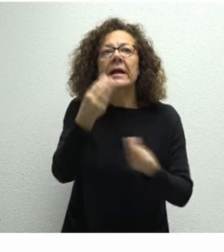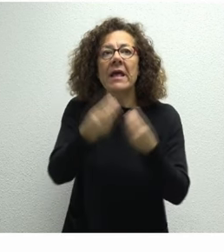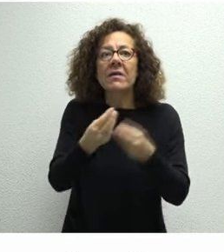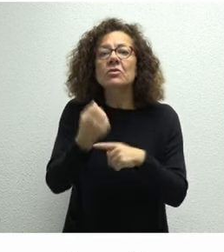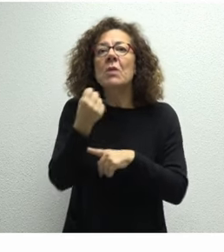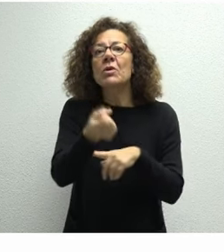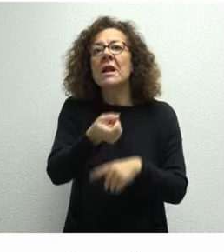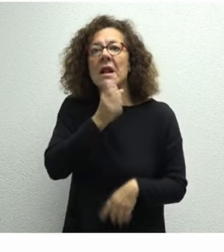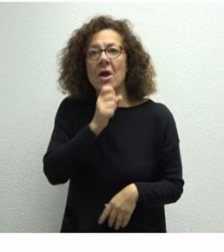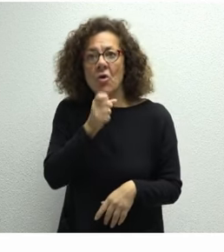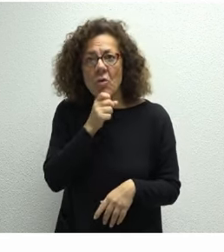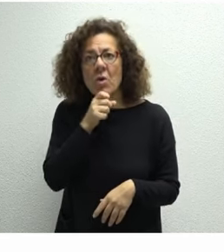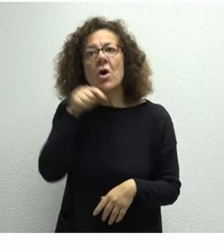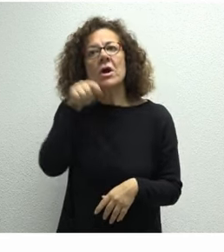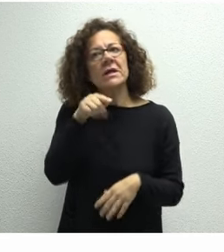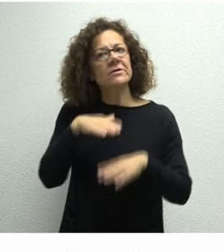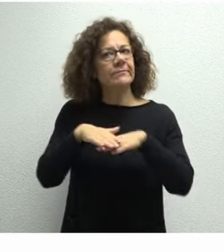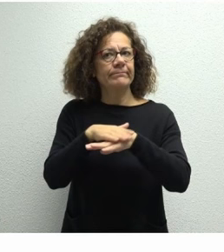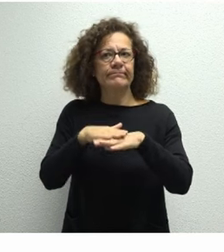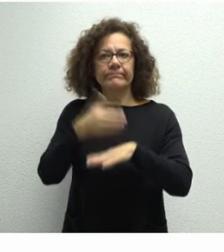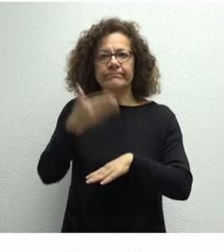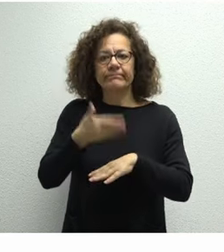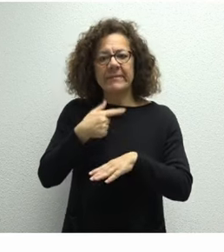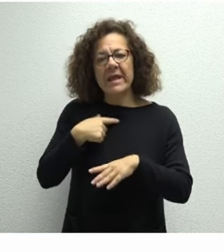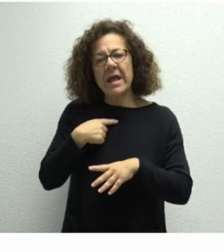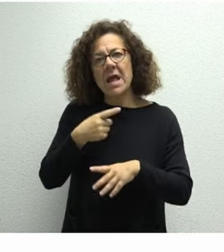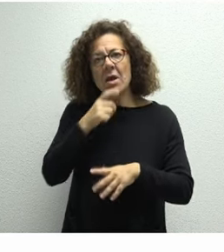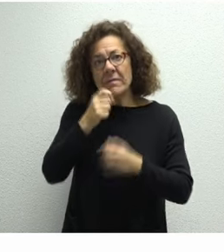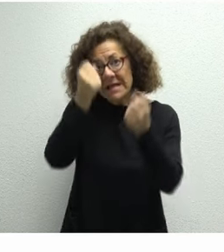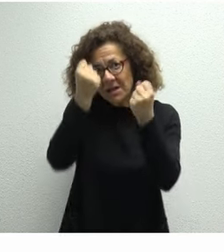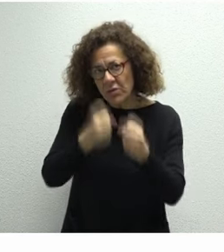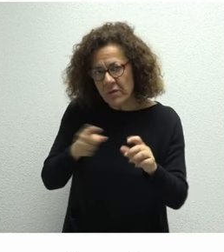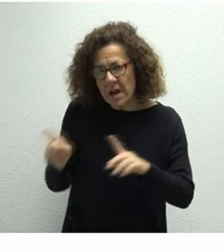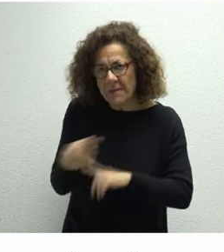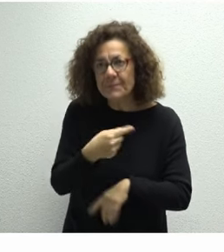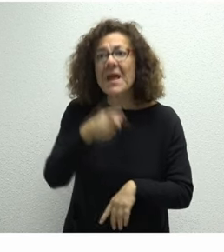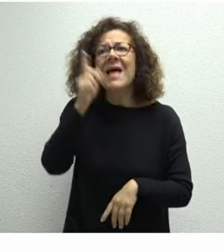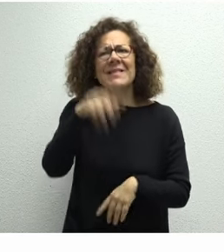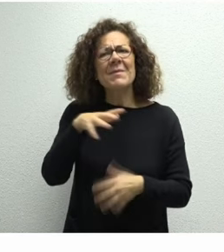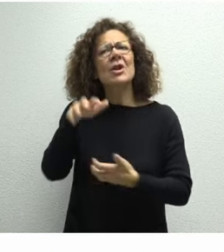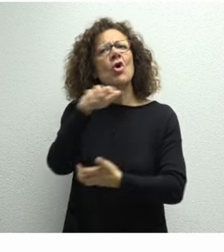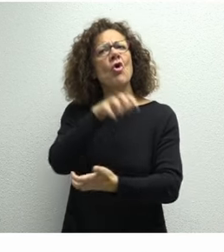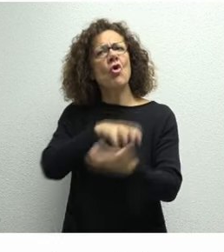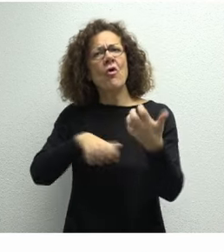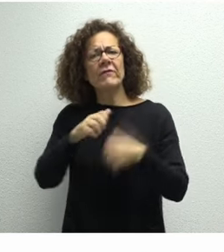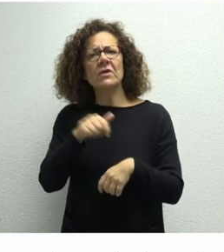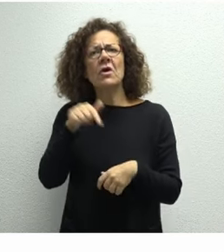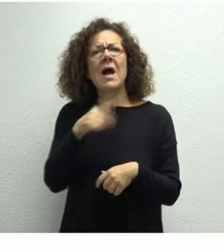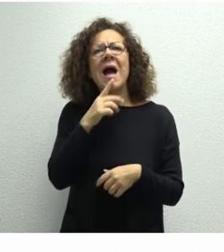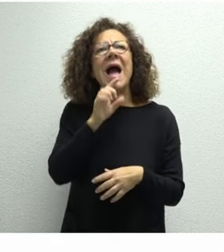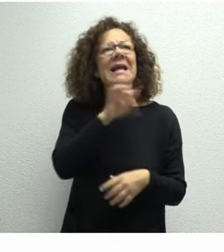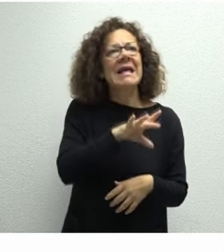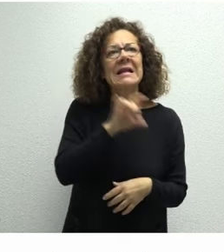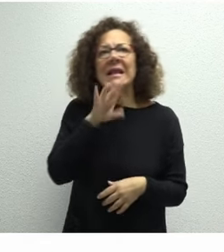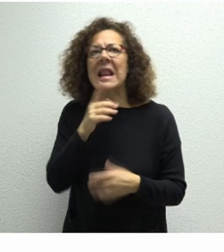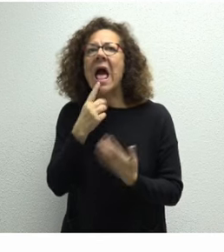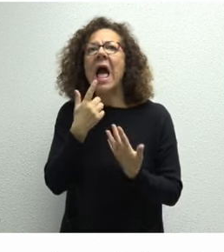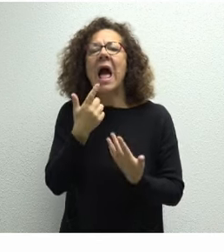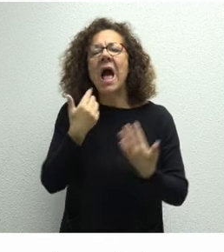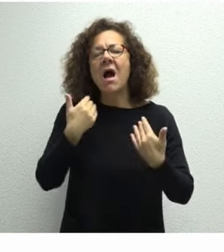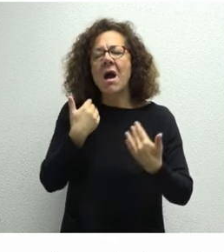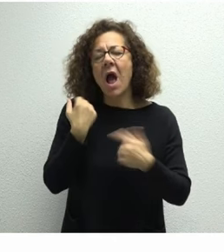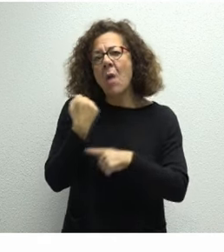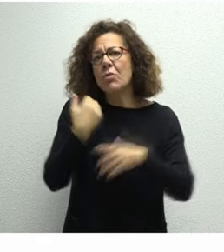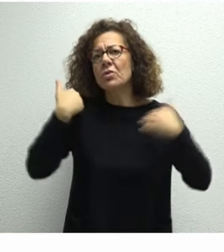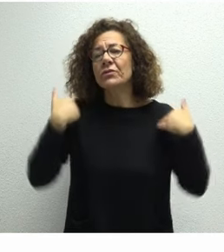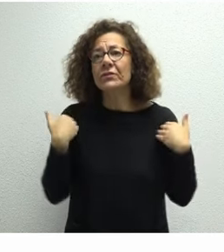apoyamos y es una de las fuentes principales de institucionalización no también conflictos Bueno A quién corresponden los apoyos no es